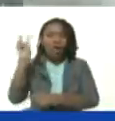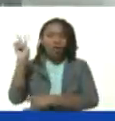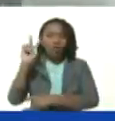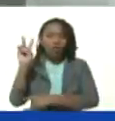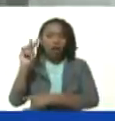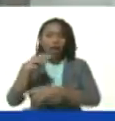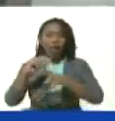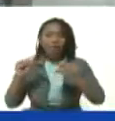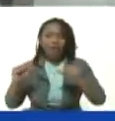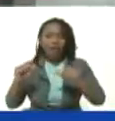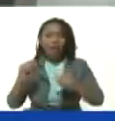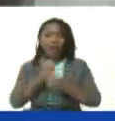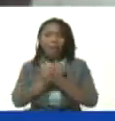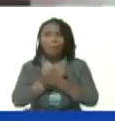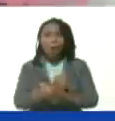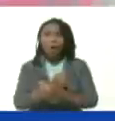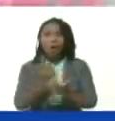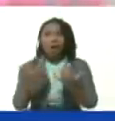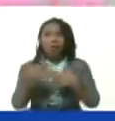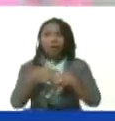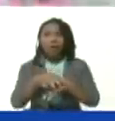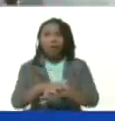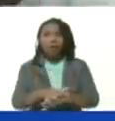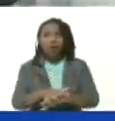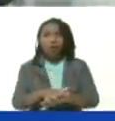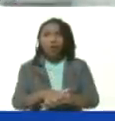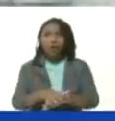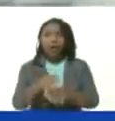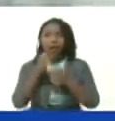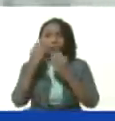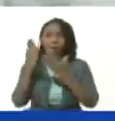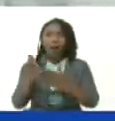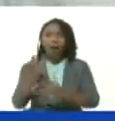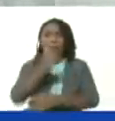es la tierra del amor, de la inclusión, de la buena gente.